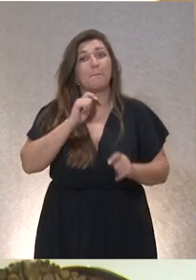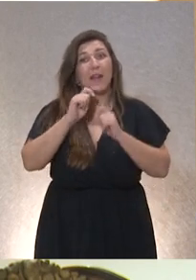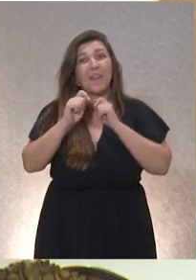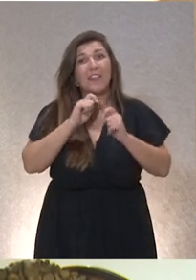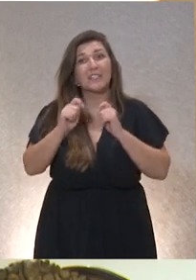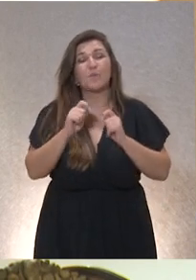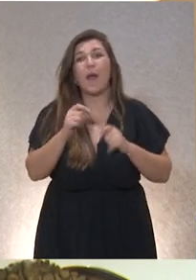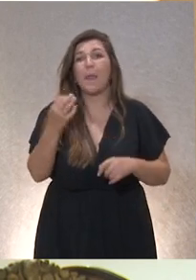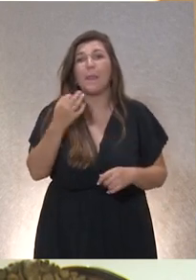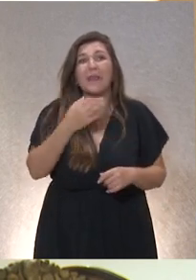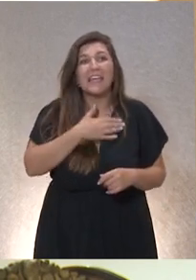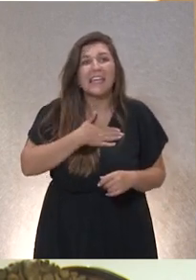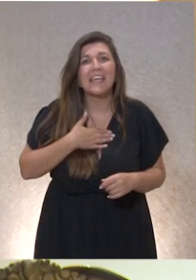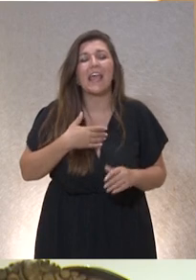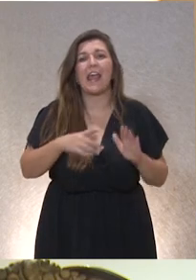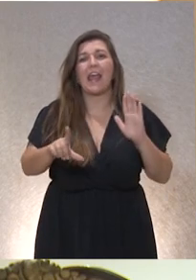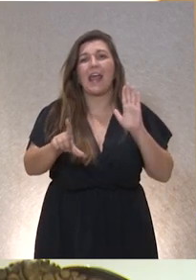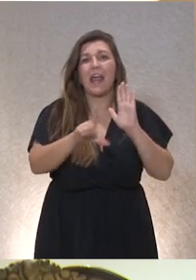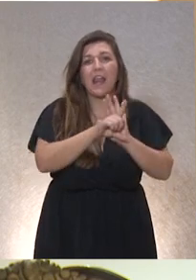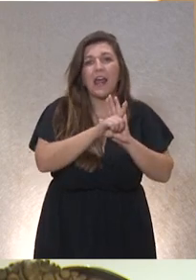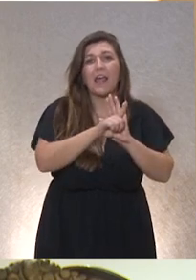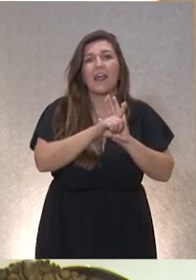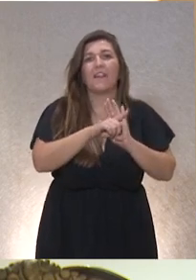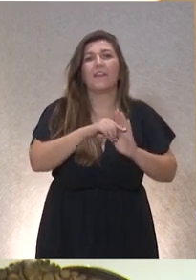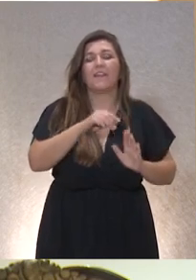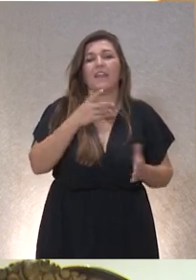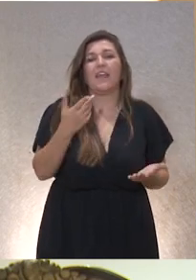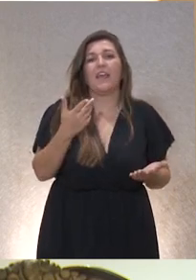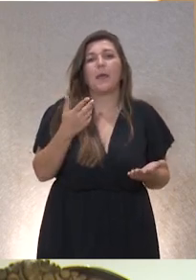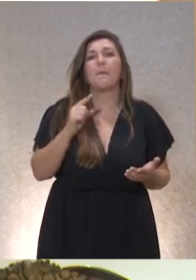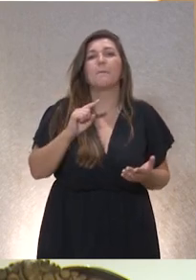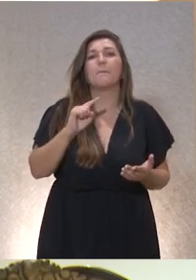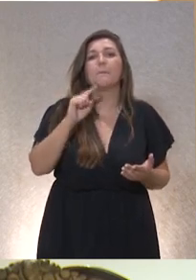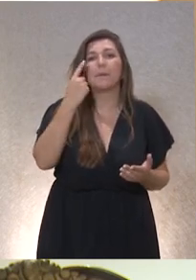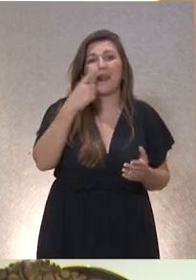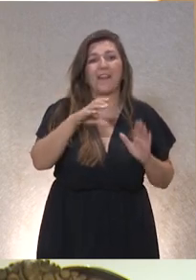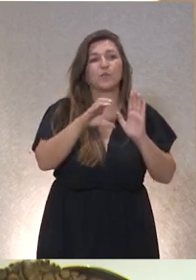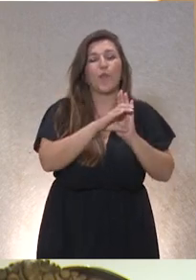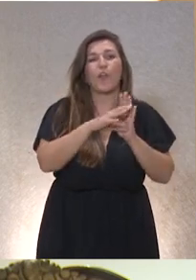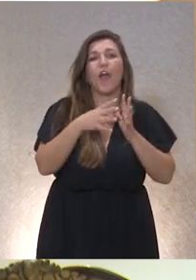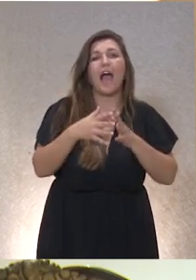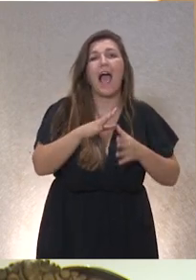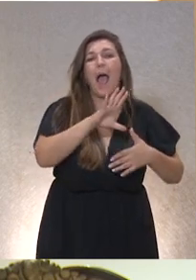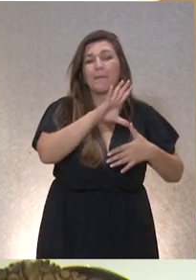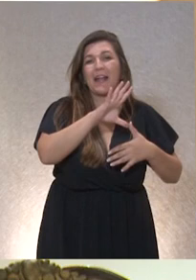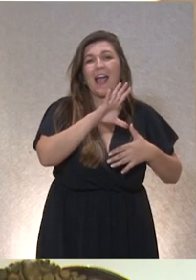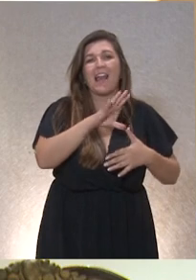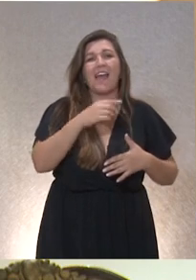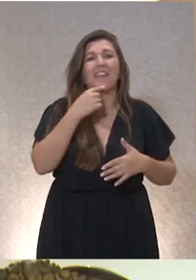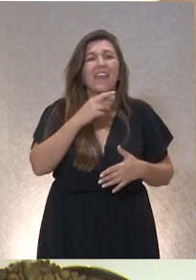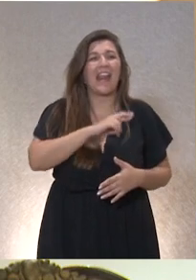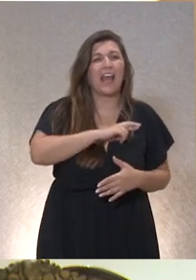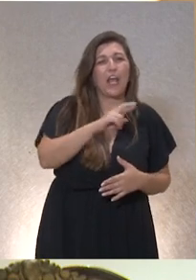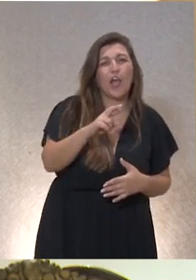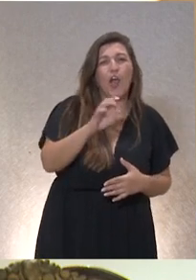regulación amparándose en el espíritu y la letra de la primera enmienda de la Constitución americana que dice que ni la religión